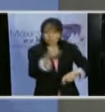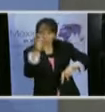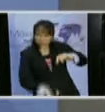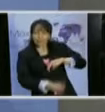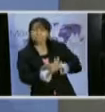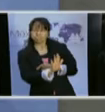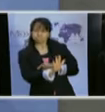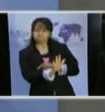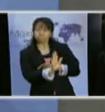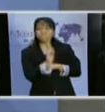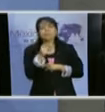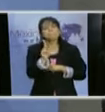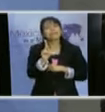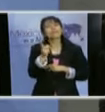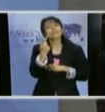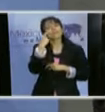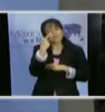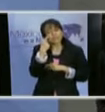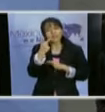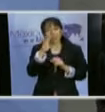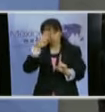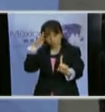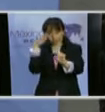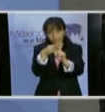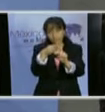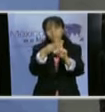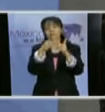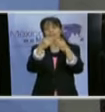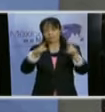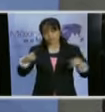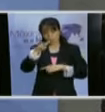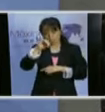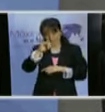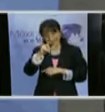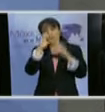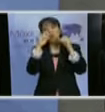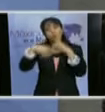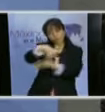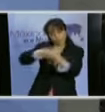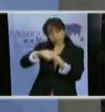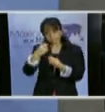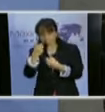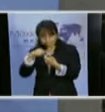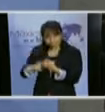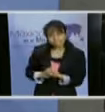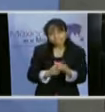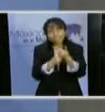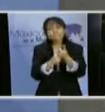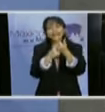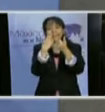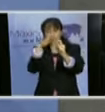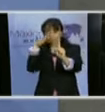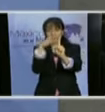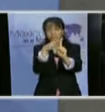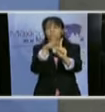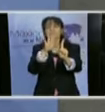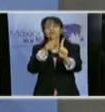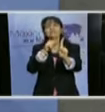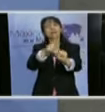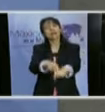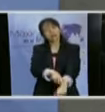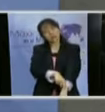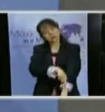los objetivos del milenio y objetivos de desarrollo sustentable no sea largo y responda realmente al interés